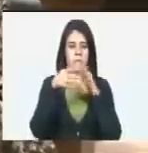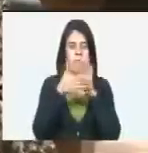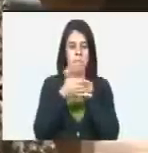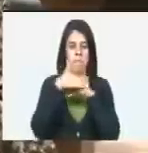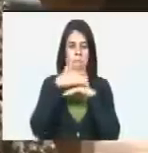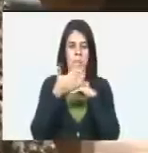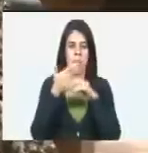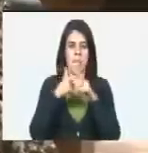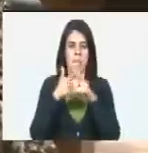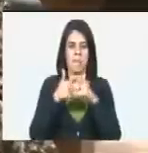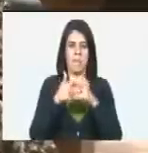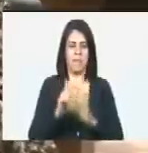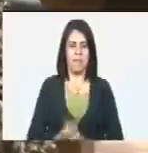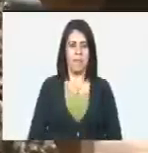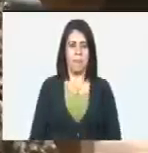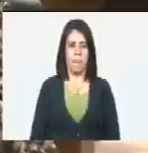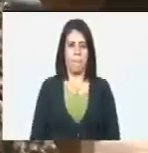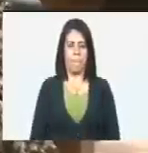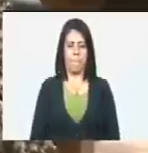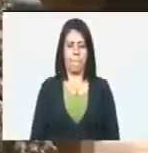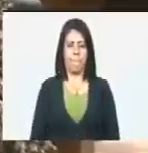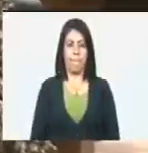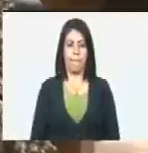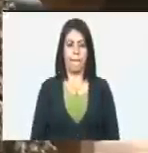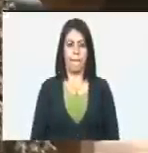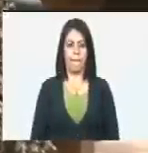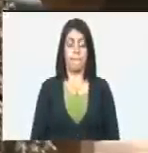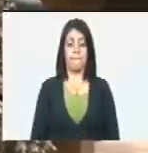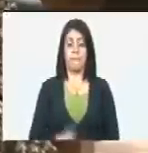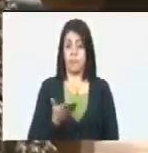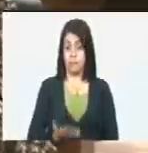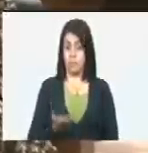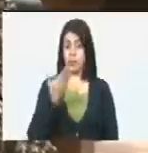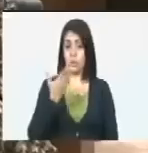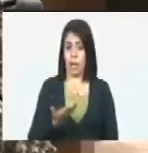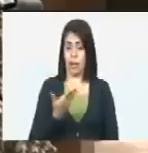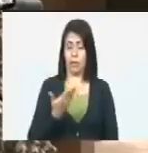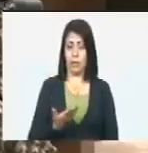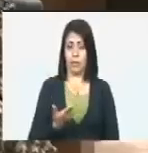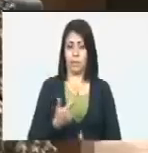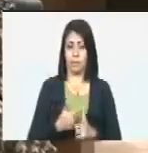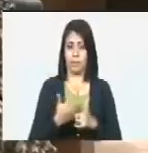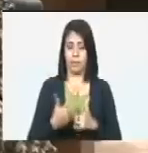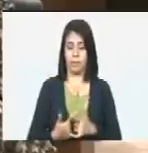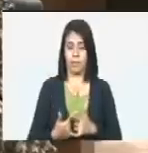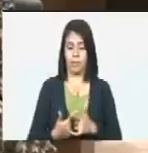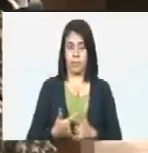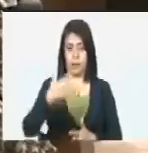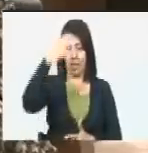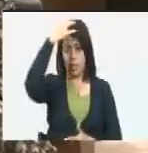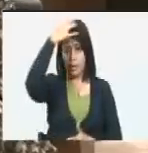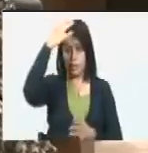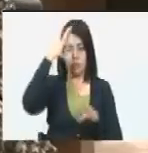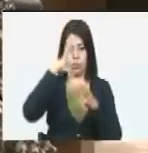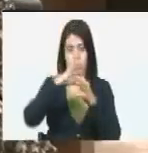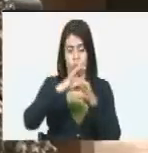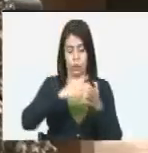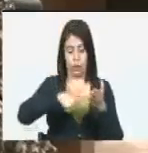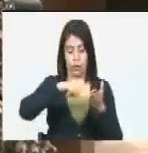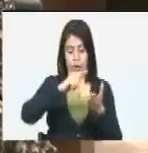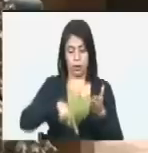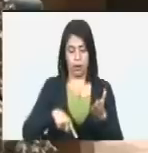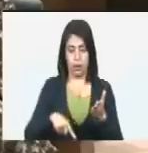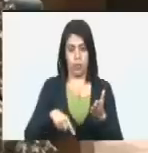Bueno, es de sana, es elemental. Si el Reino Unido firmó el Tratado de